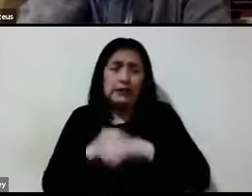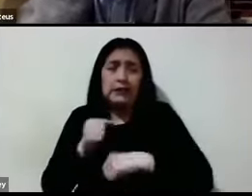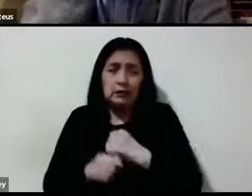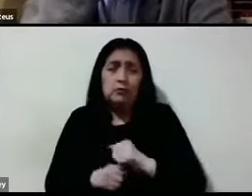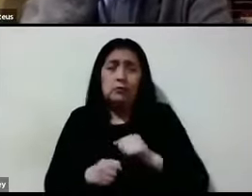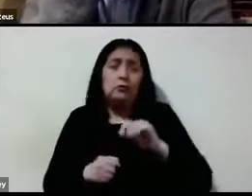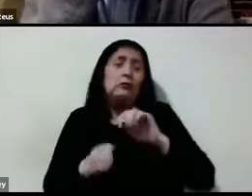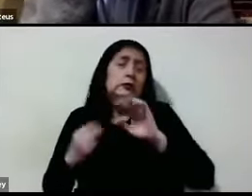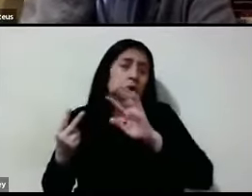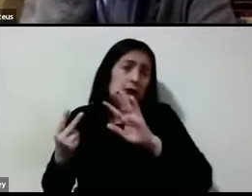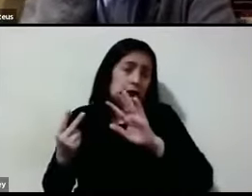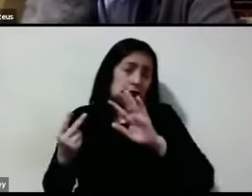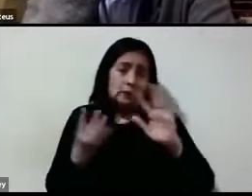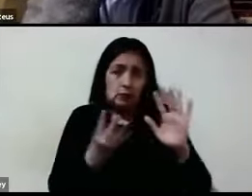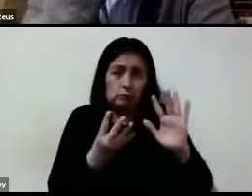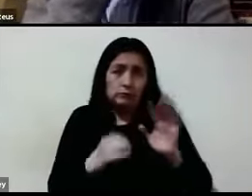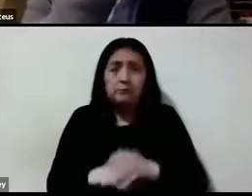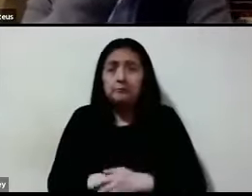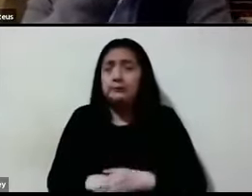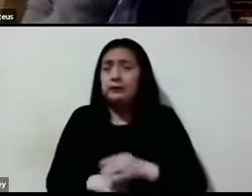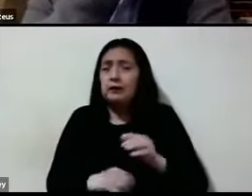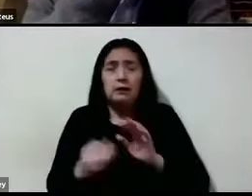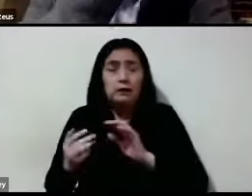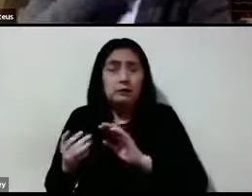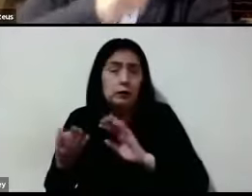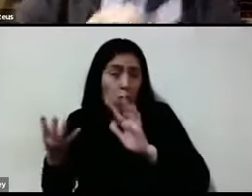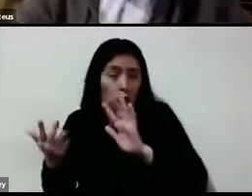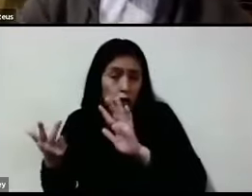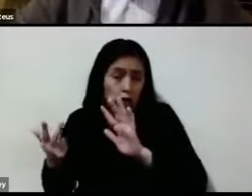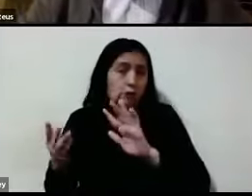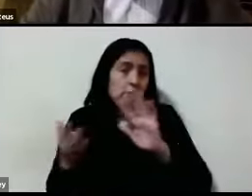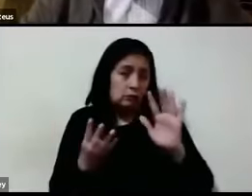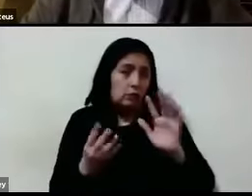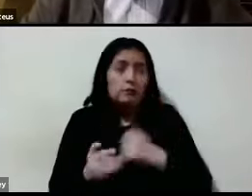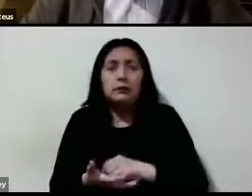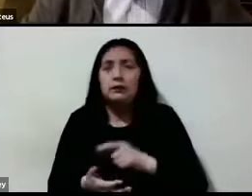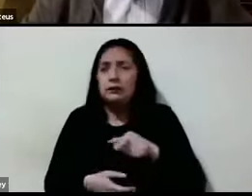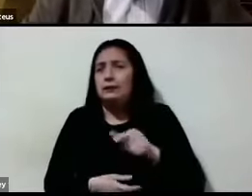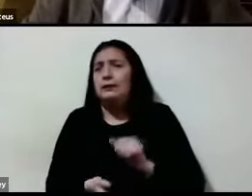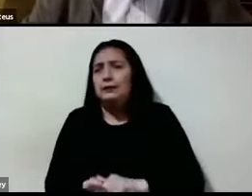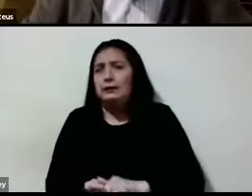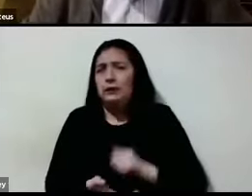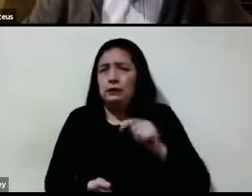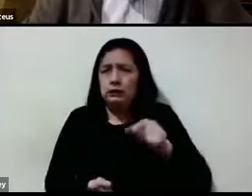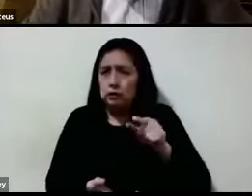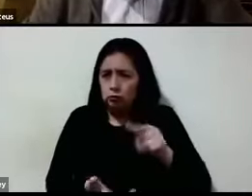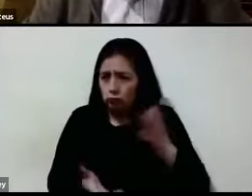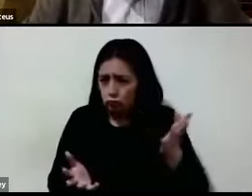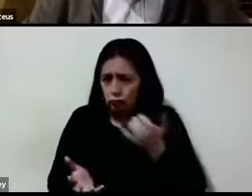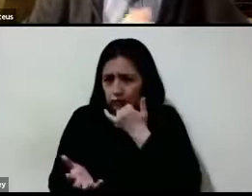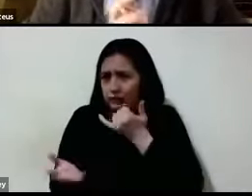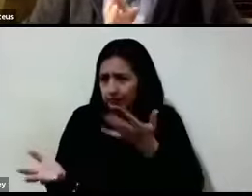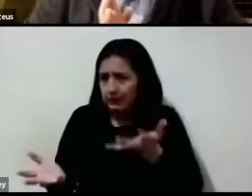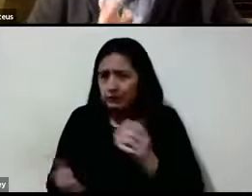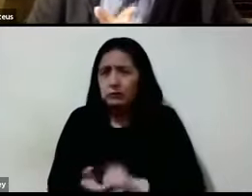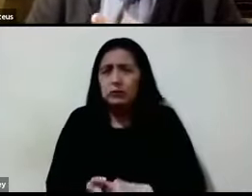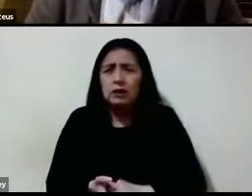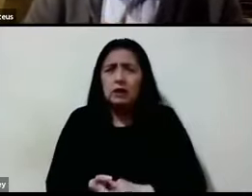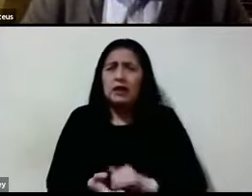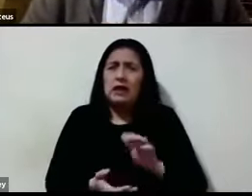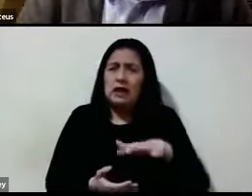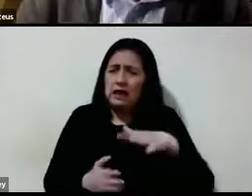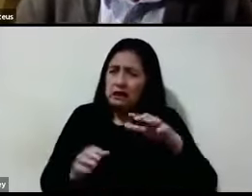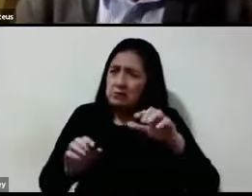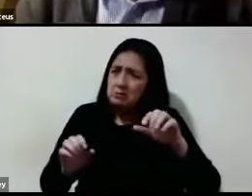79, digo 89, entonces en toda esta situación hay